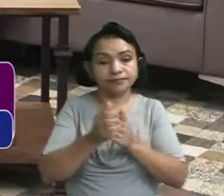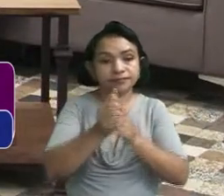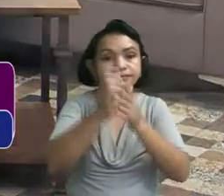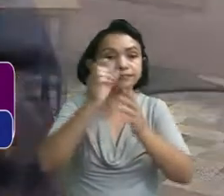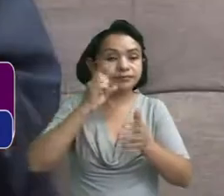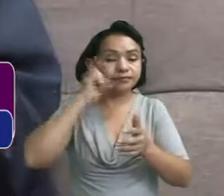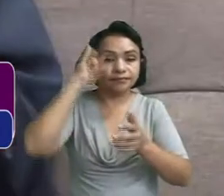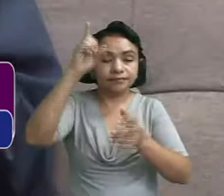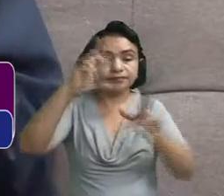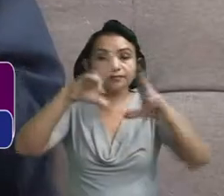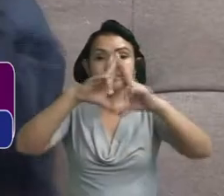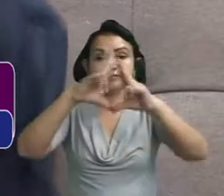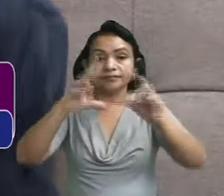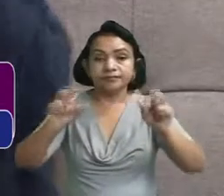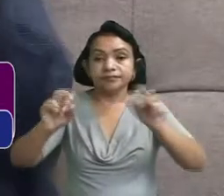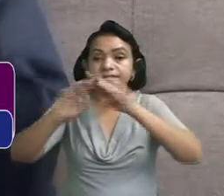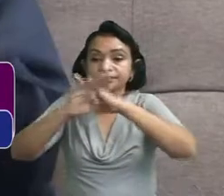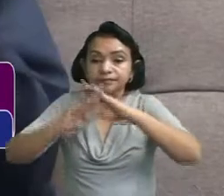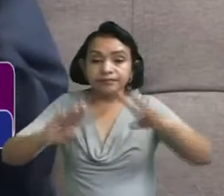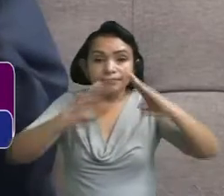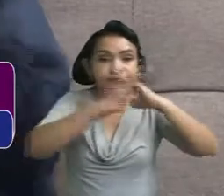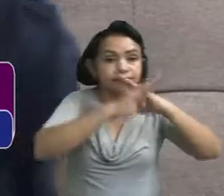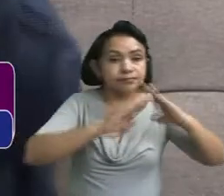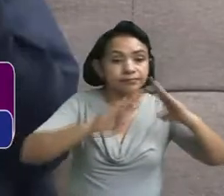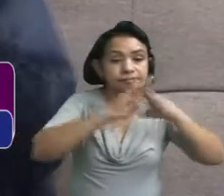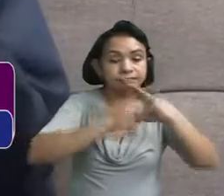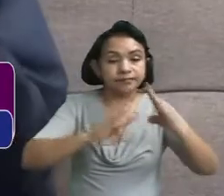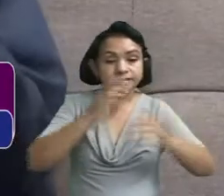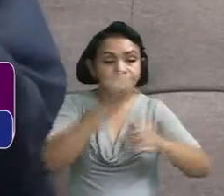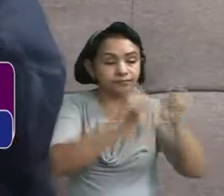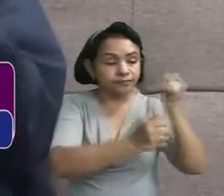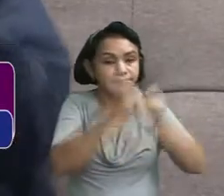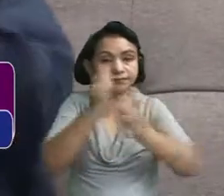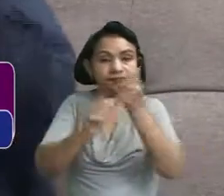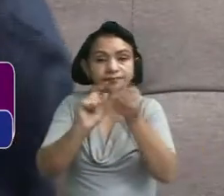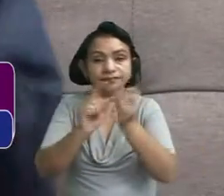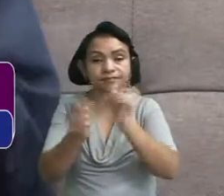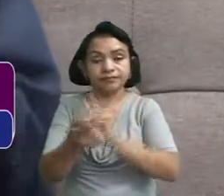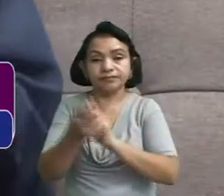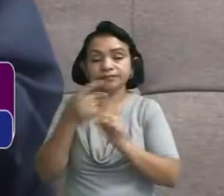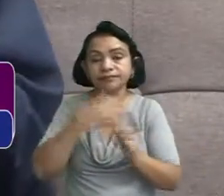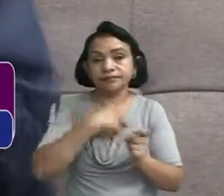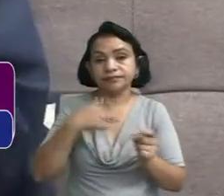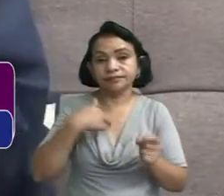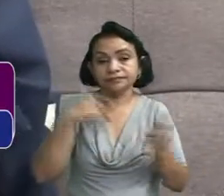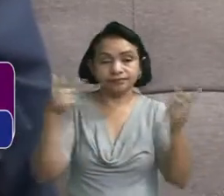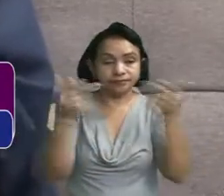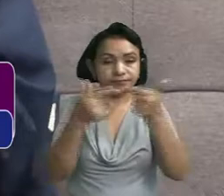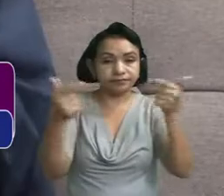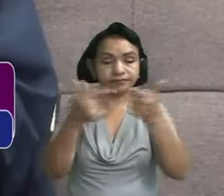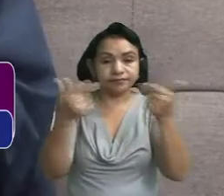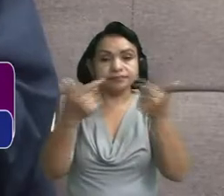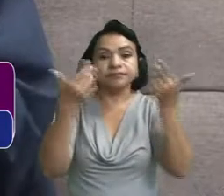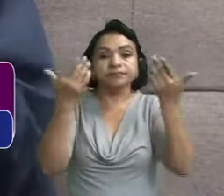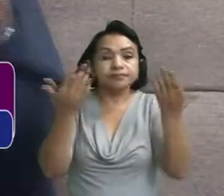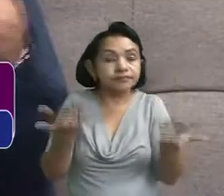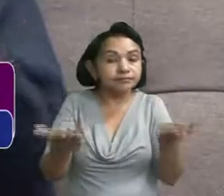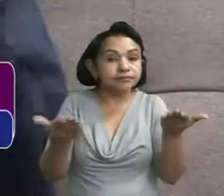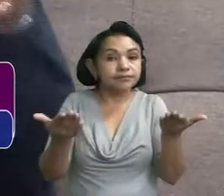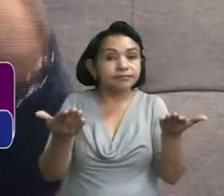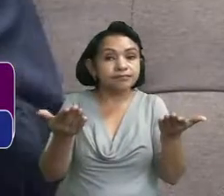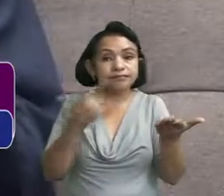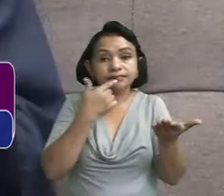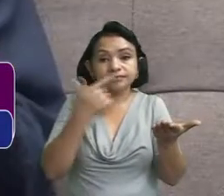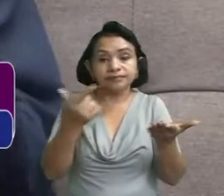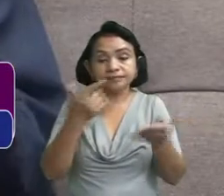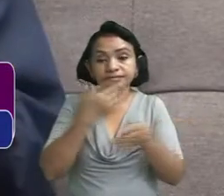del país, y la reconciliación para superar todos los conflictos y los traumas generados por la guerra y digamos